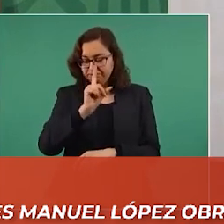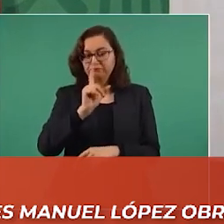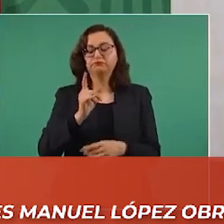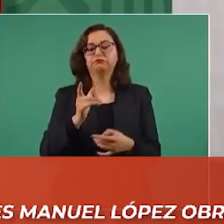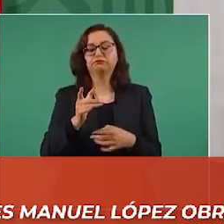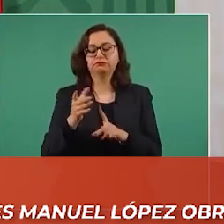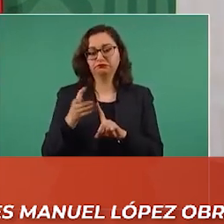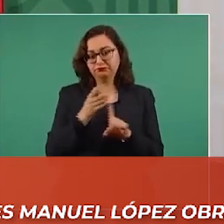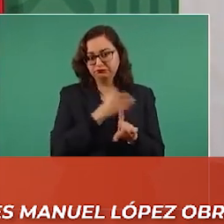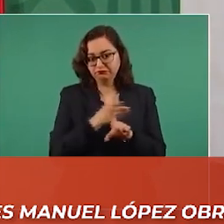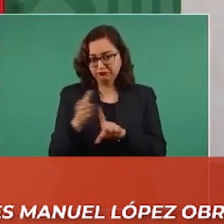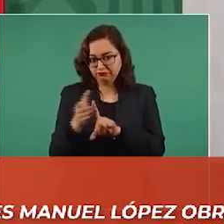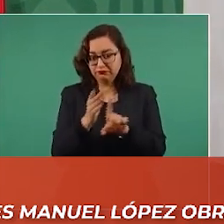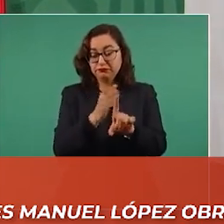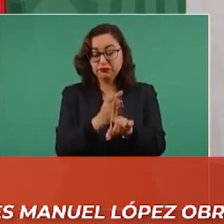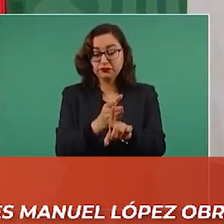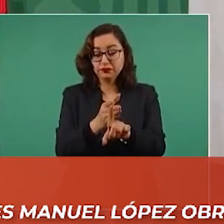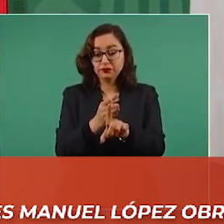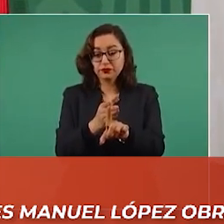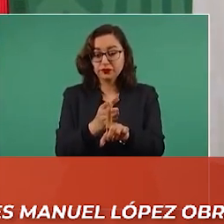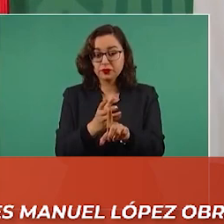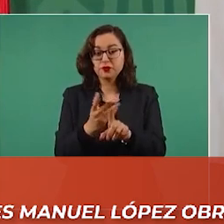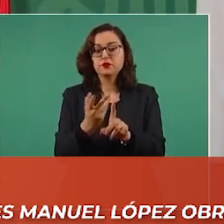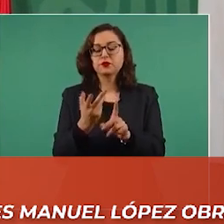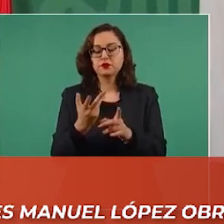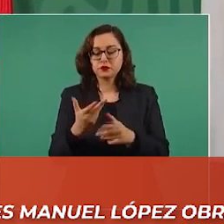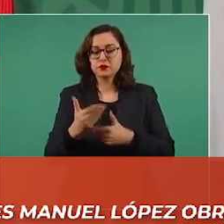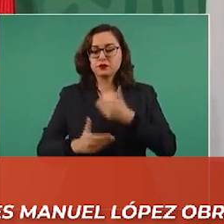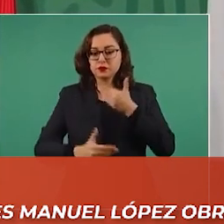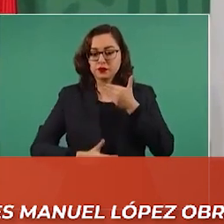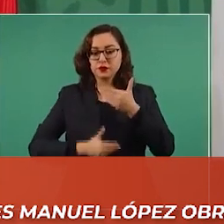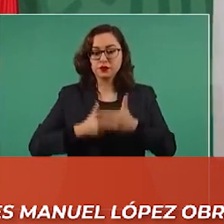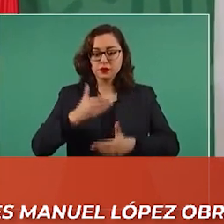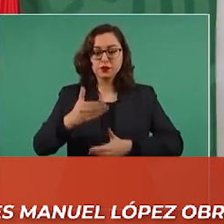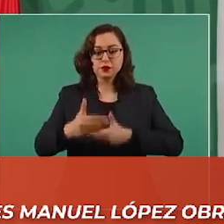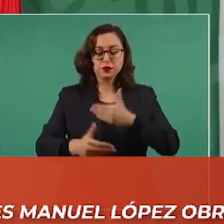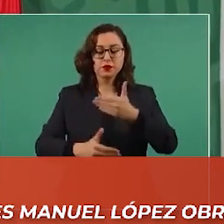y se ha ido avanzando.